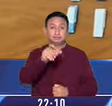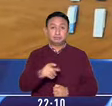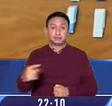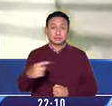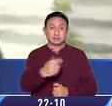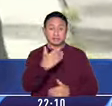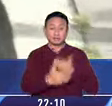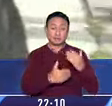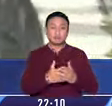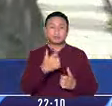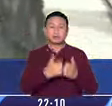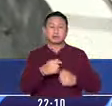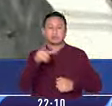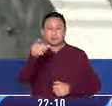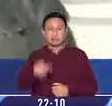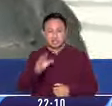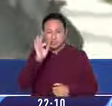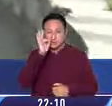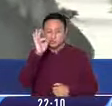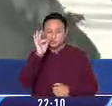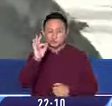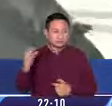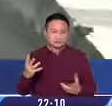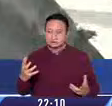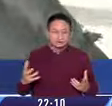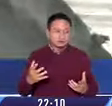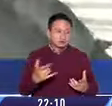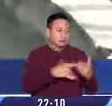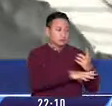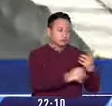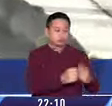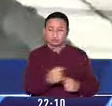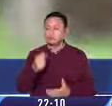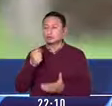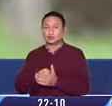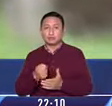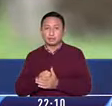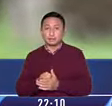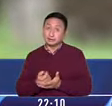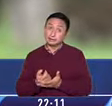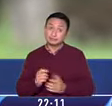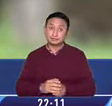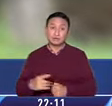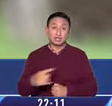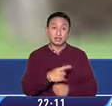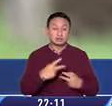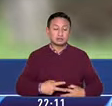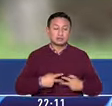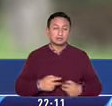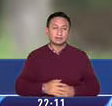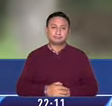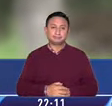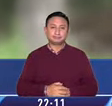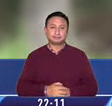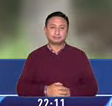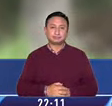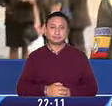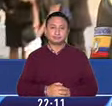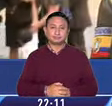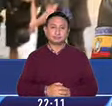conexos. Los consumidores delinquen para tener con qué comprar el veneno que les permite sobrevivir en su mundo